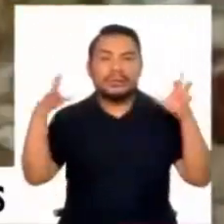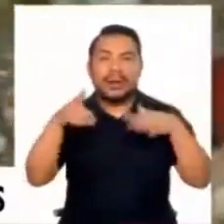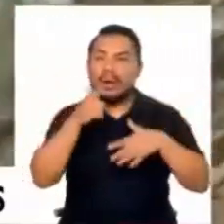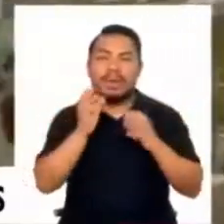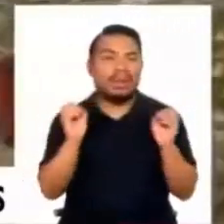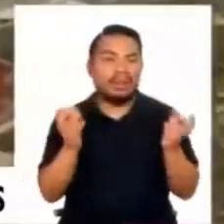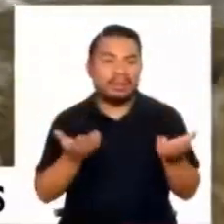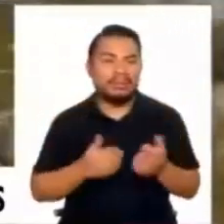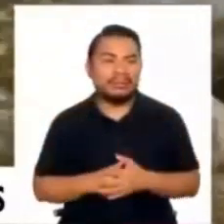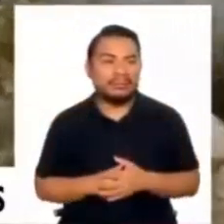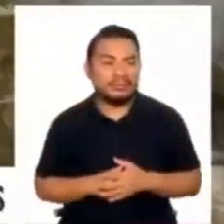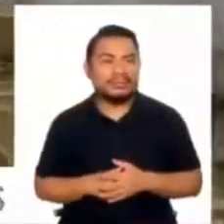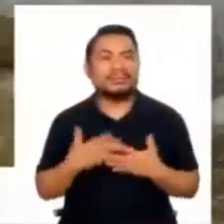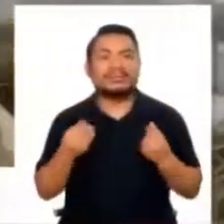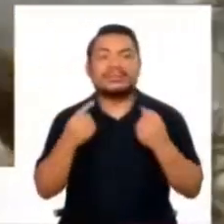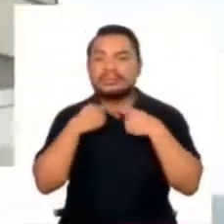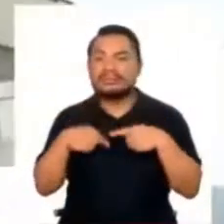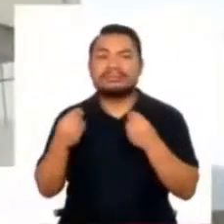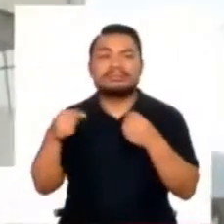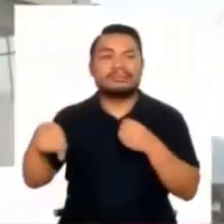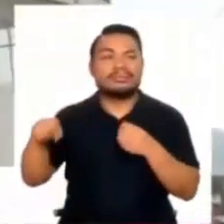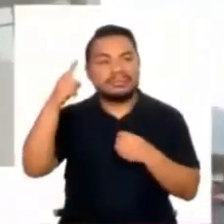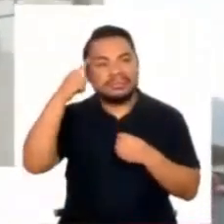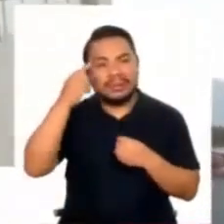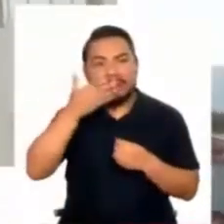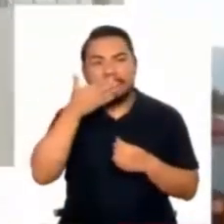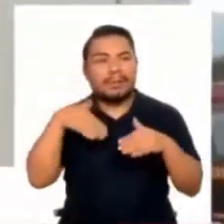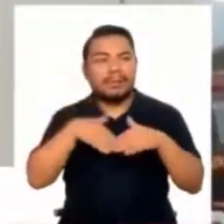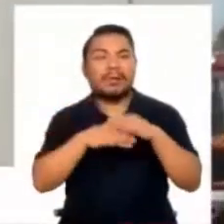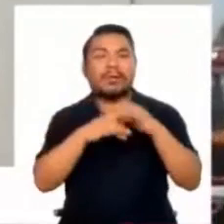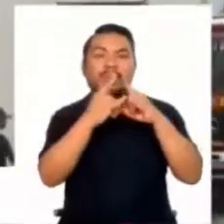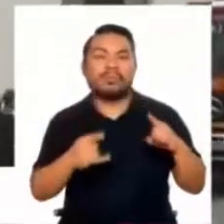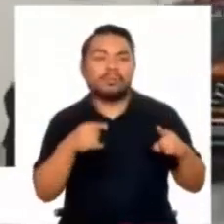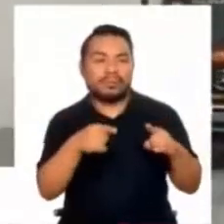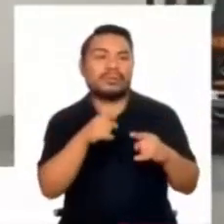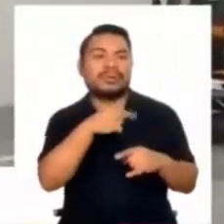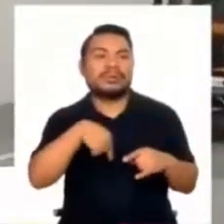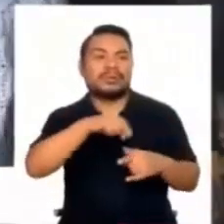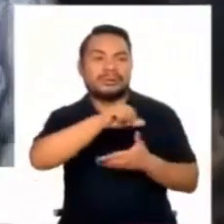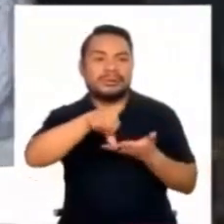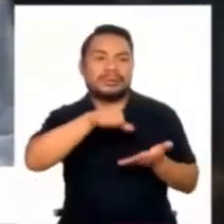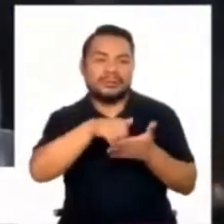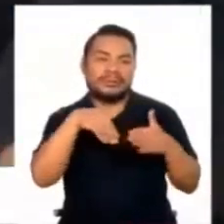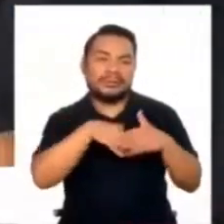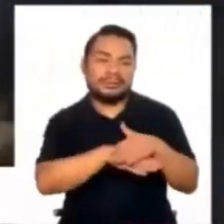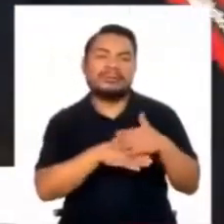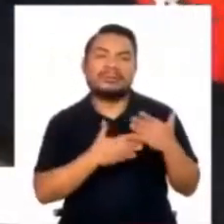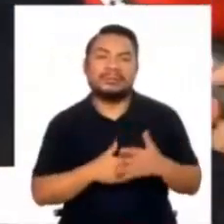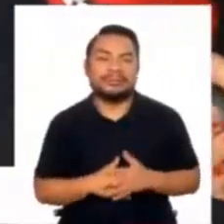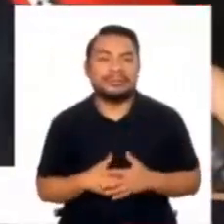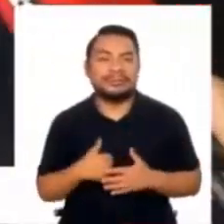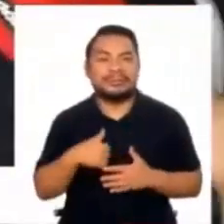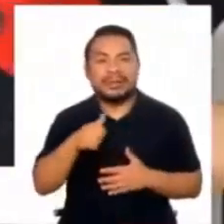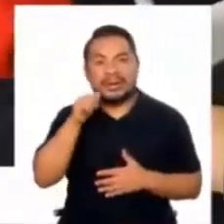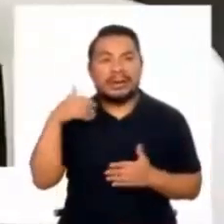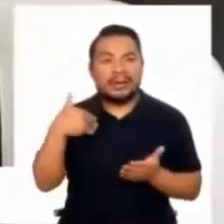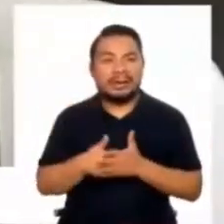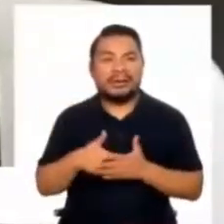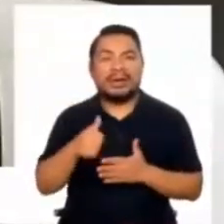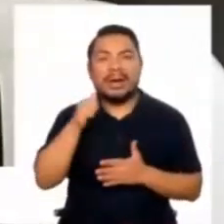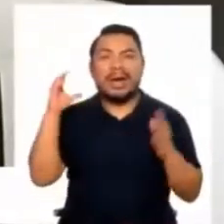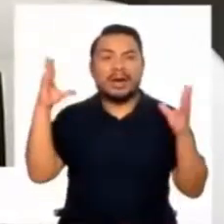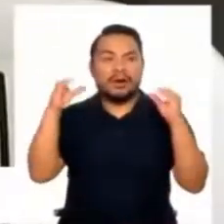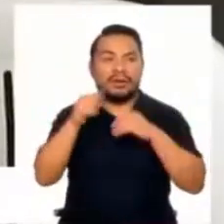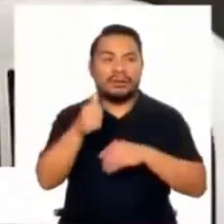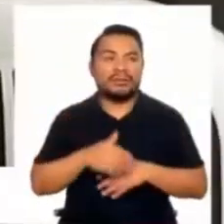agua. Cientos de afectados se alojaron en un albergue ubicado en la Plaza de Armas. Ayer llegué acá a las 10 de la noche. Donde